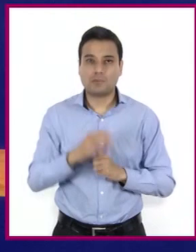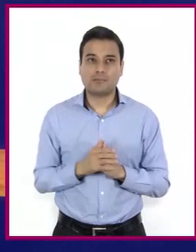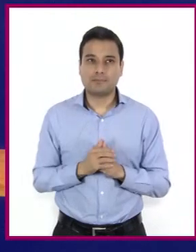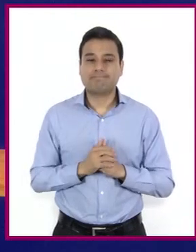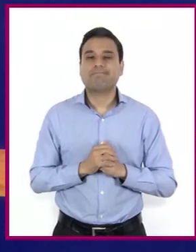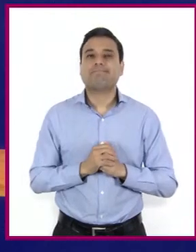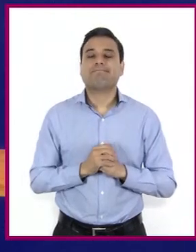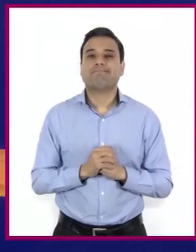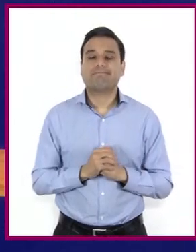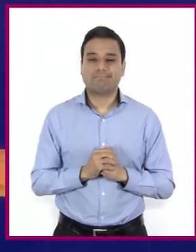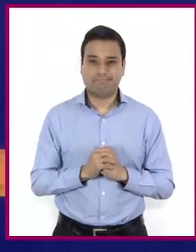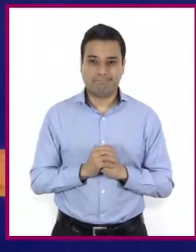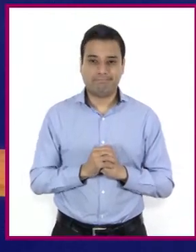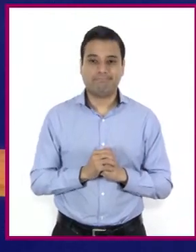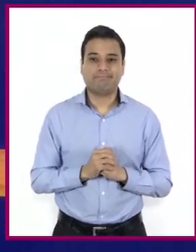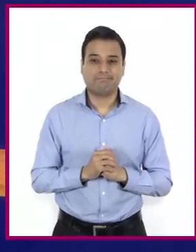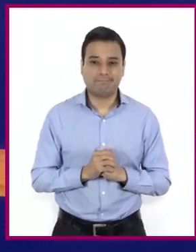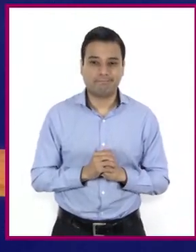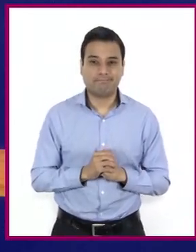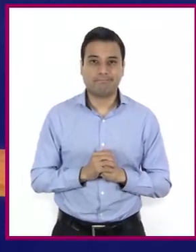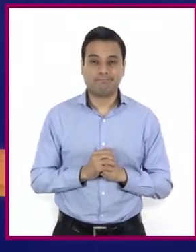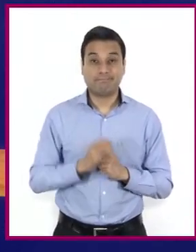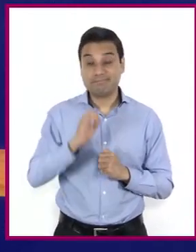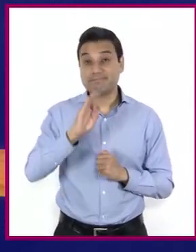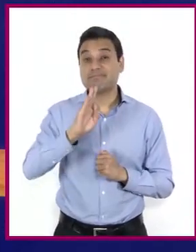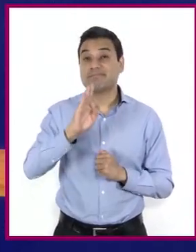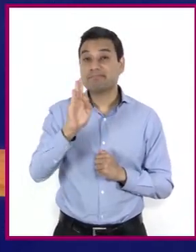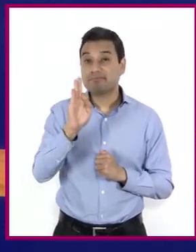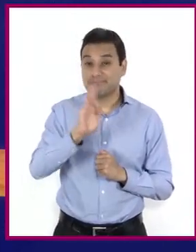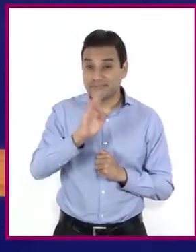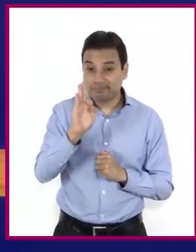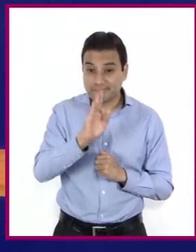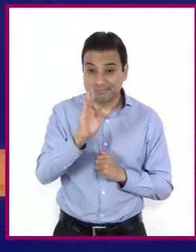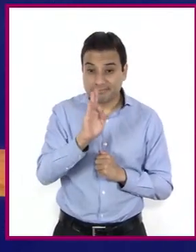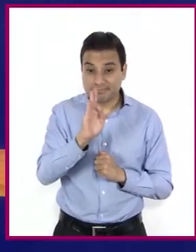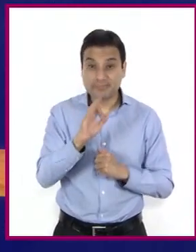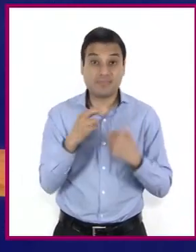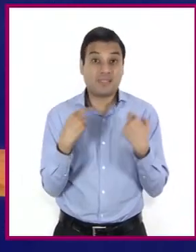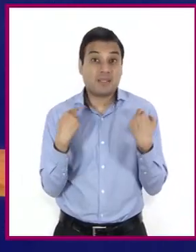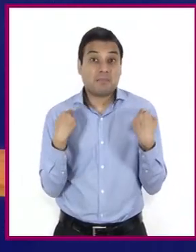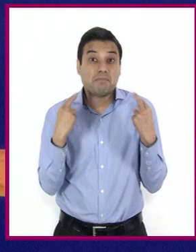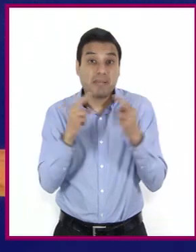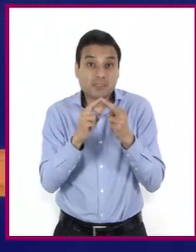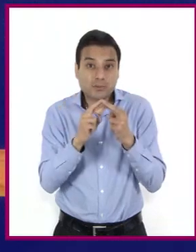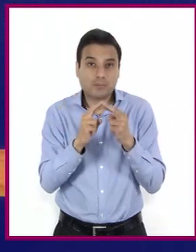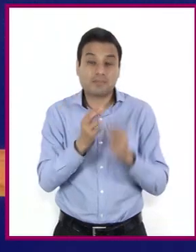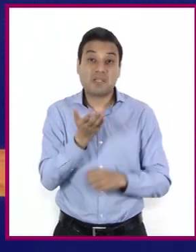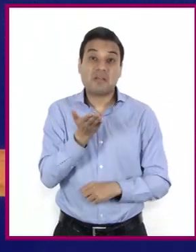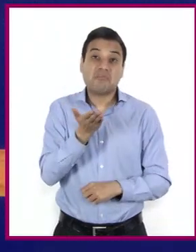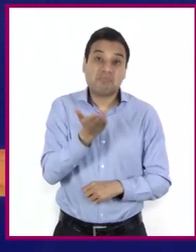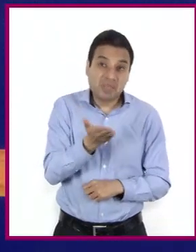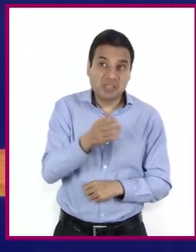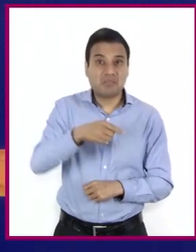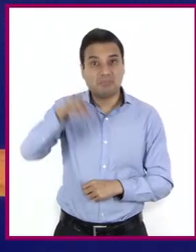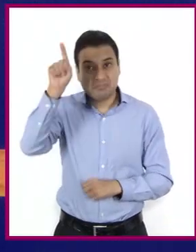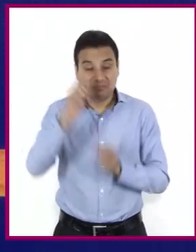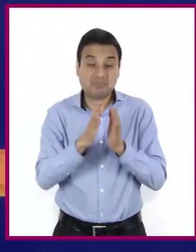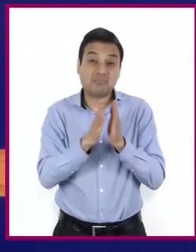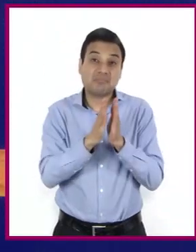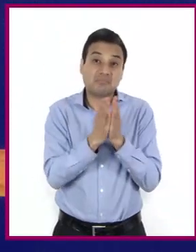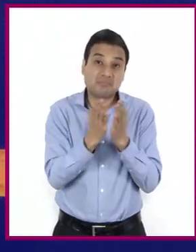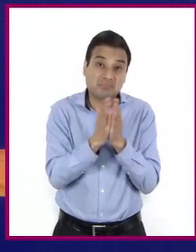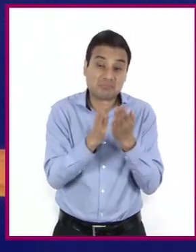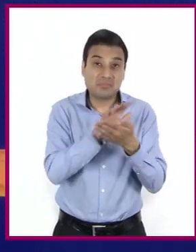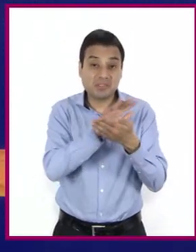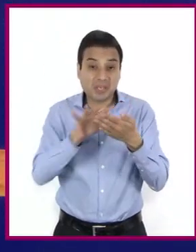mal, pero ¿qué tal que las y los profesores empezaron a pedirles leer ciertos textos o investigar cierta